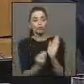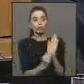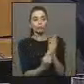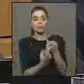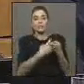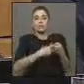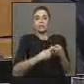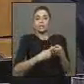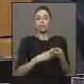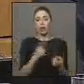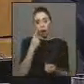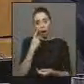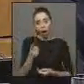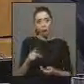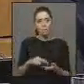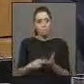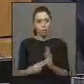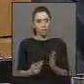un problema.